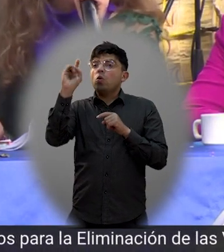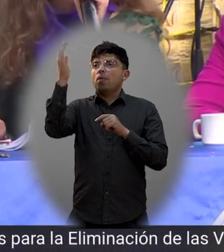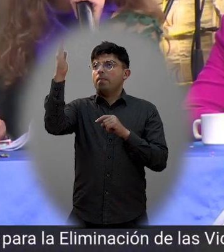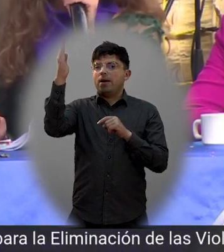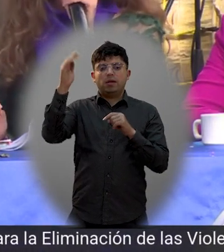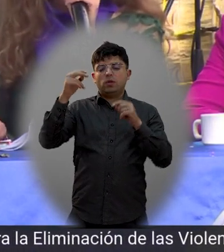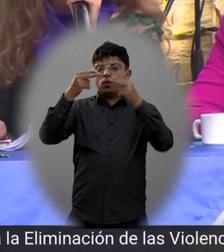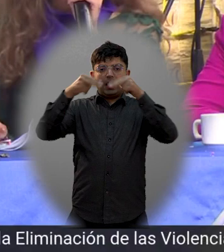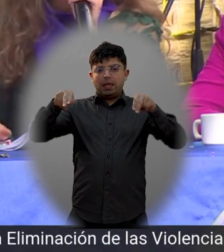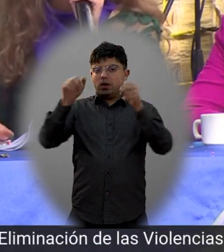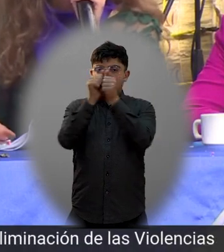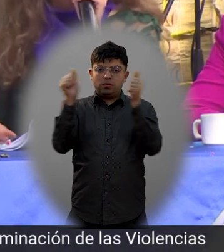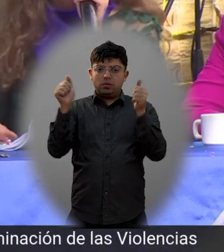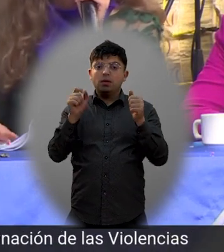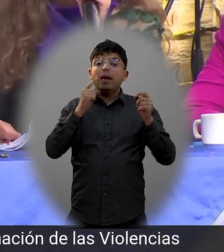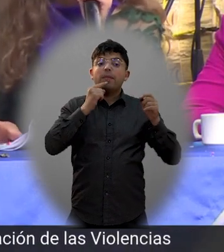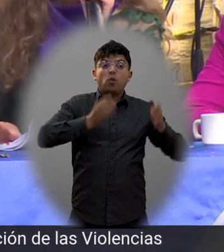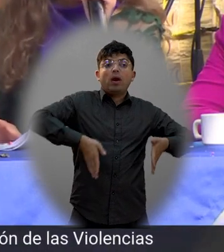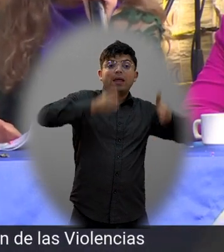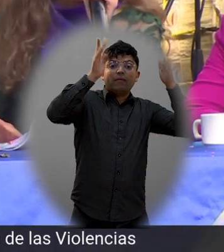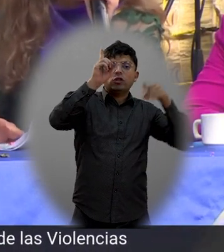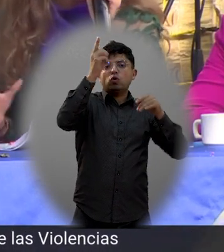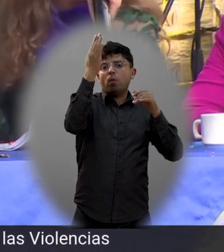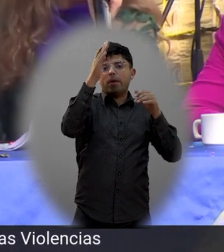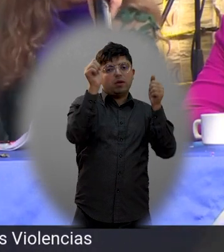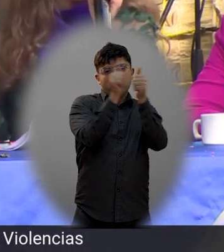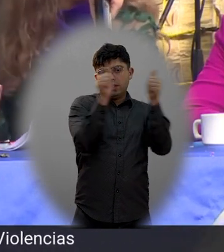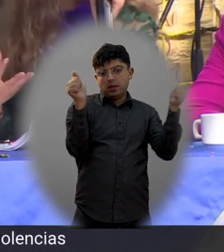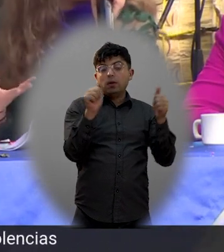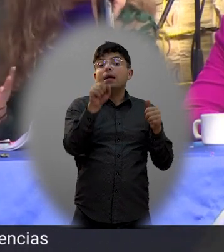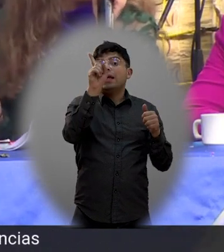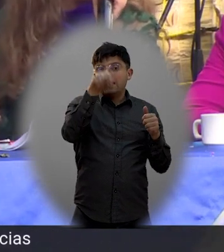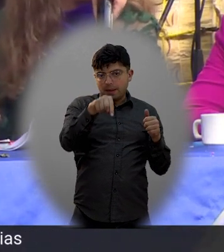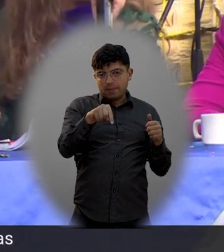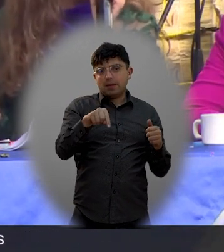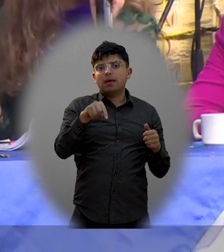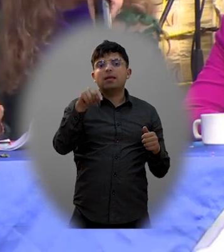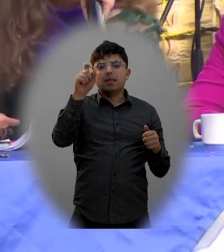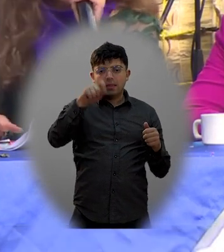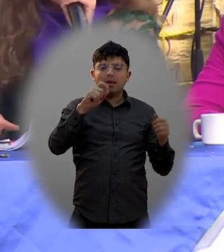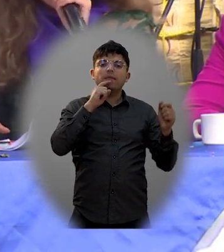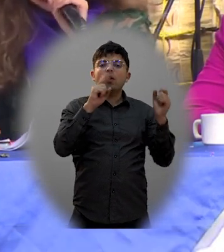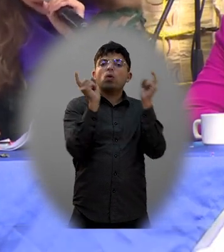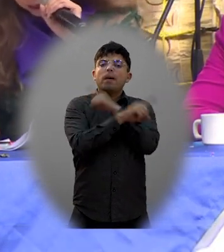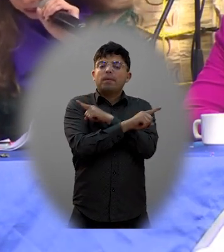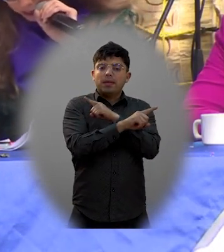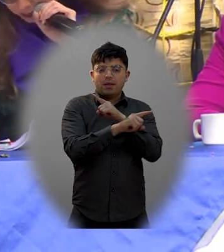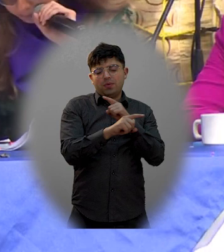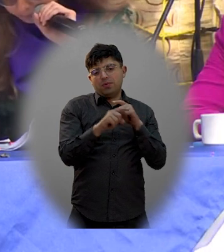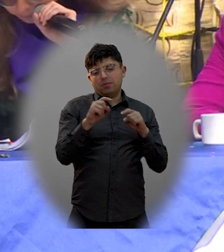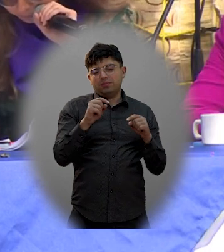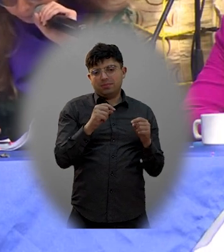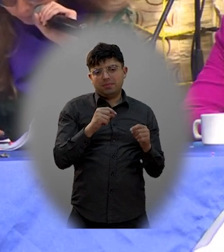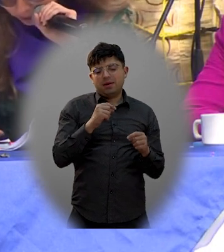sin género por edificio. Y este también tiene que tener un cambiador, ¿sí?